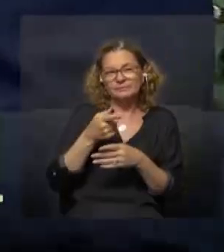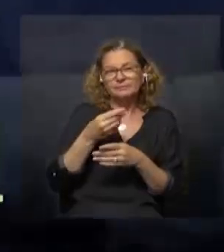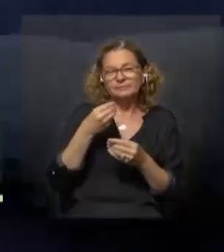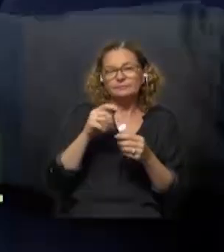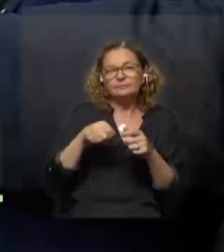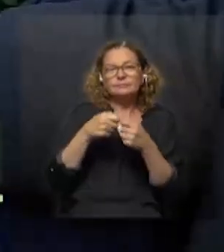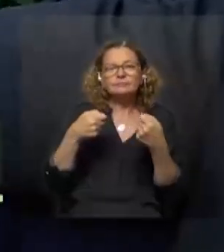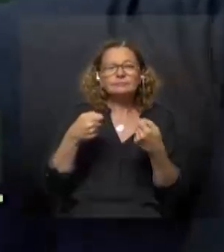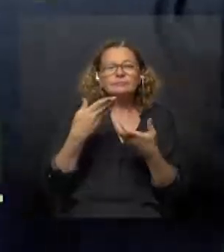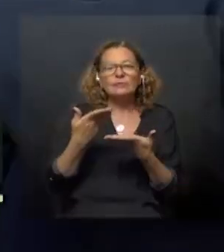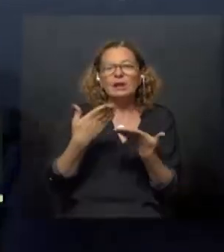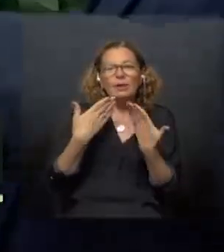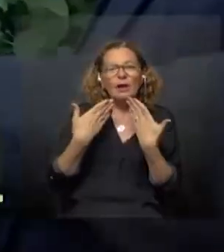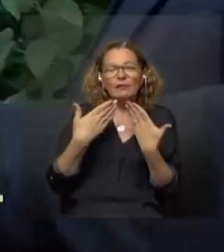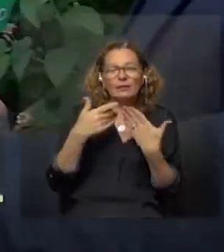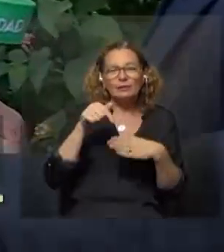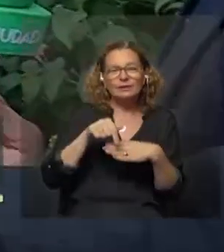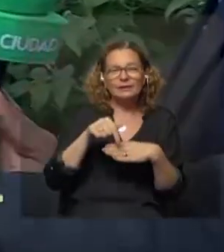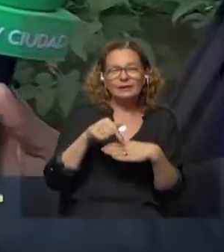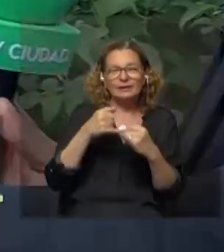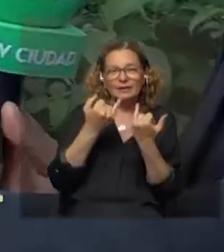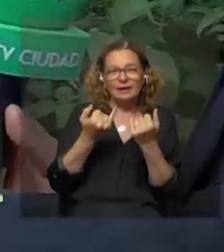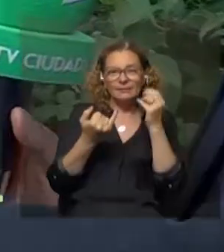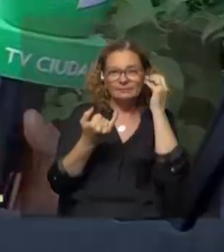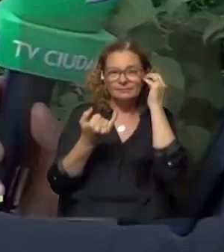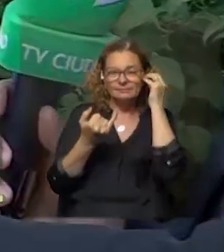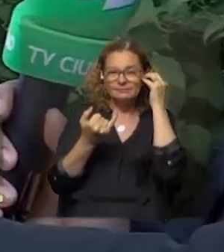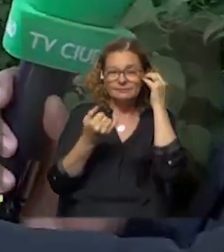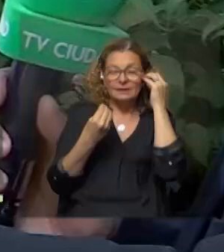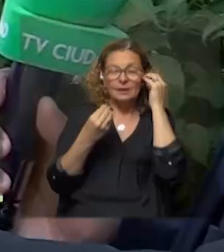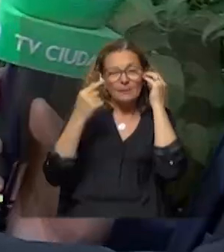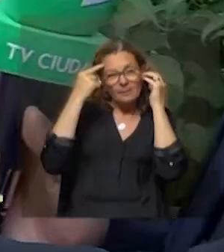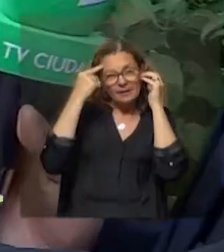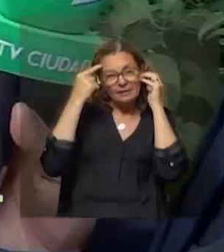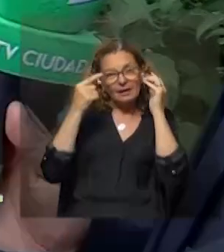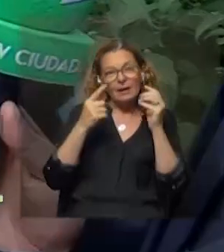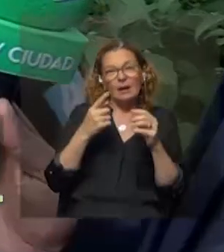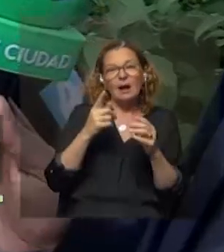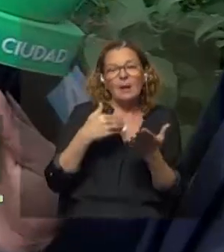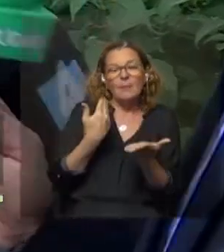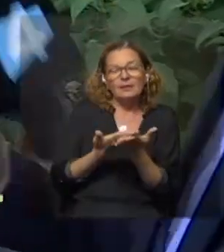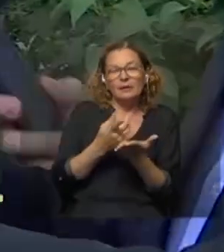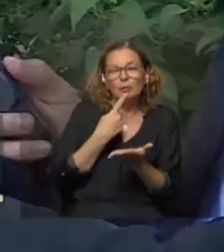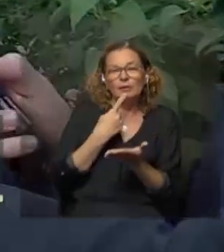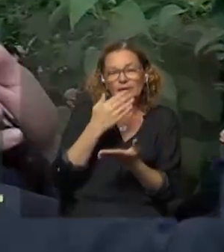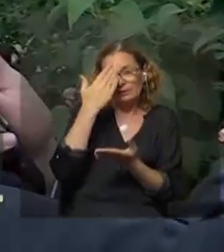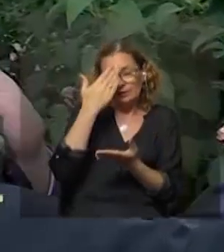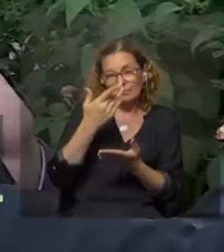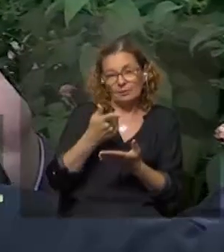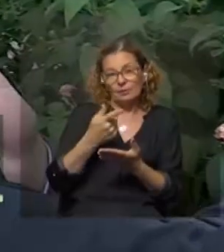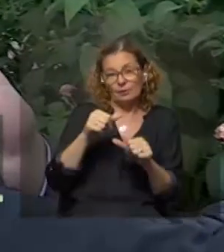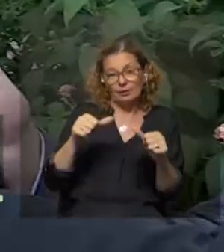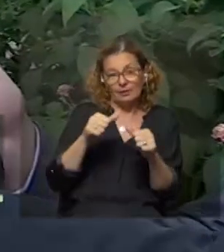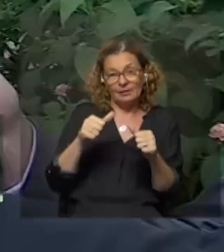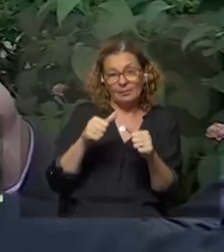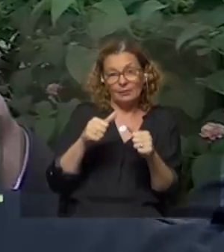qué conclusiones que se estuvo hablando en esta jornada y que bueno conclusiones y acciones políticas están planteando desde frente amplio bien bueno lo que hicimos